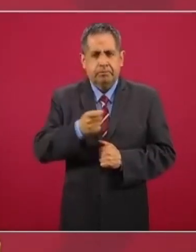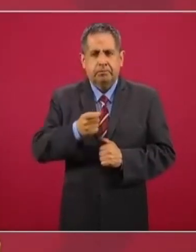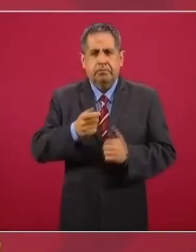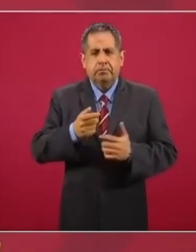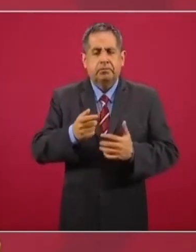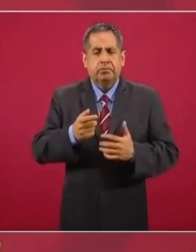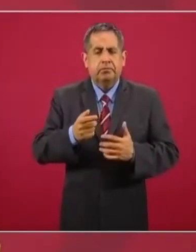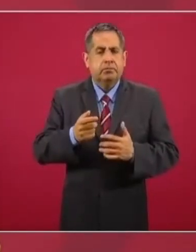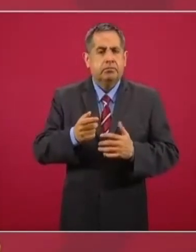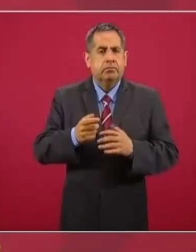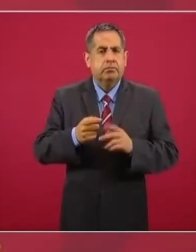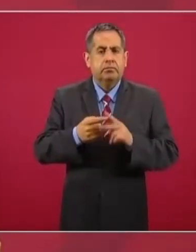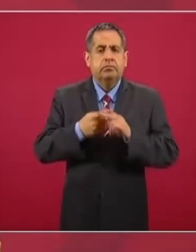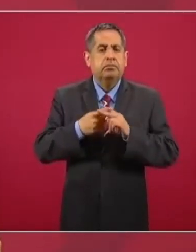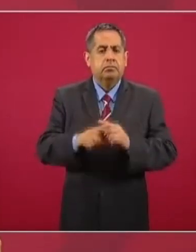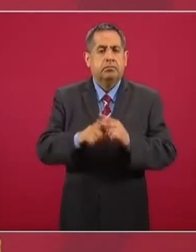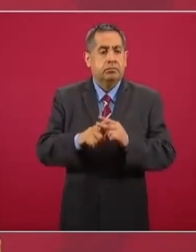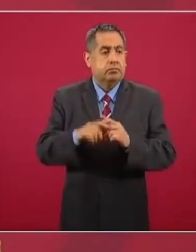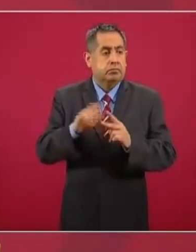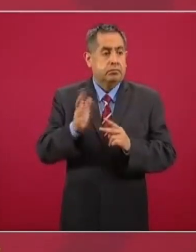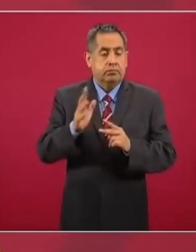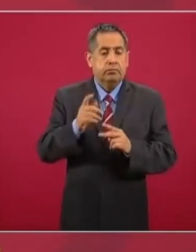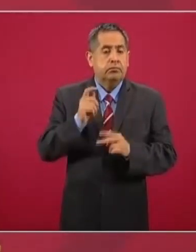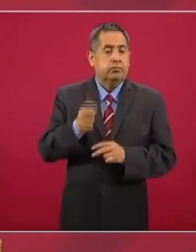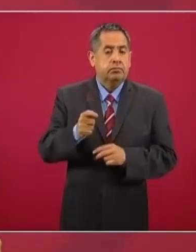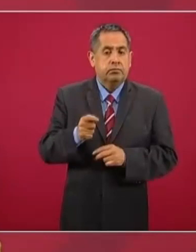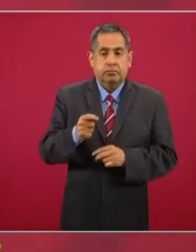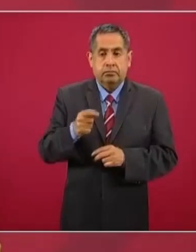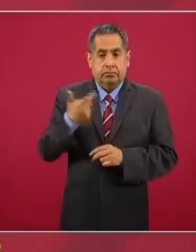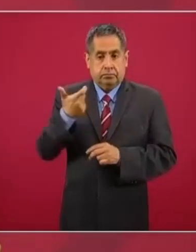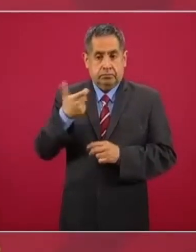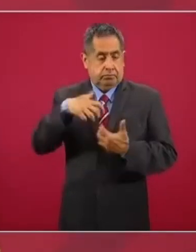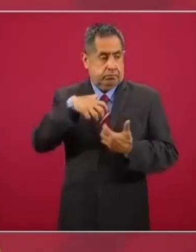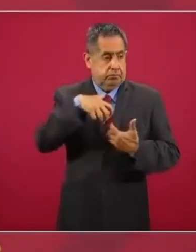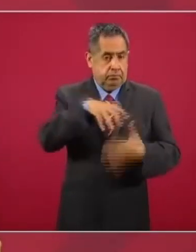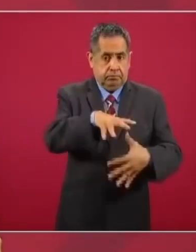que ya inició la dispersión de recursos